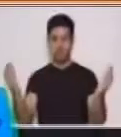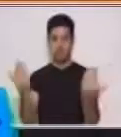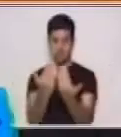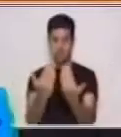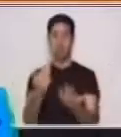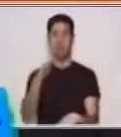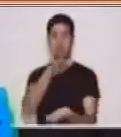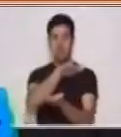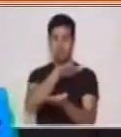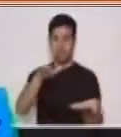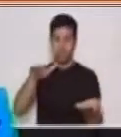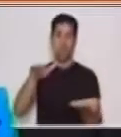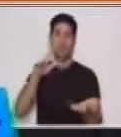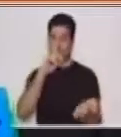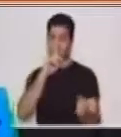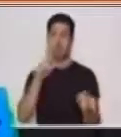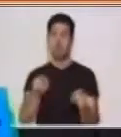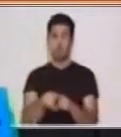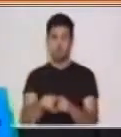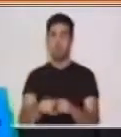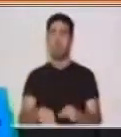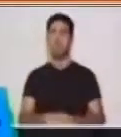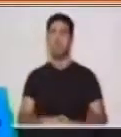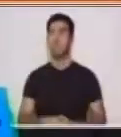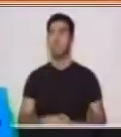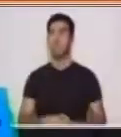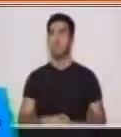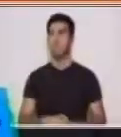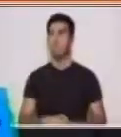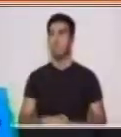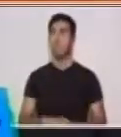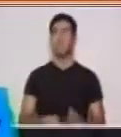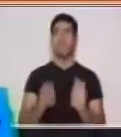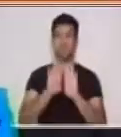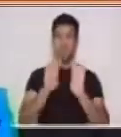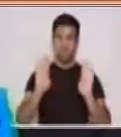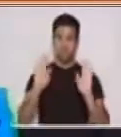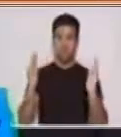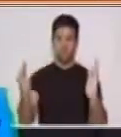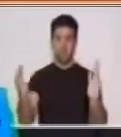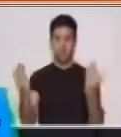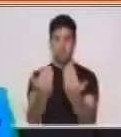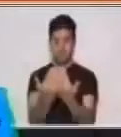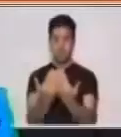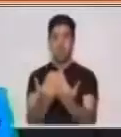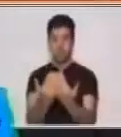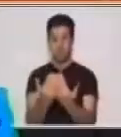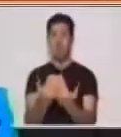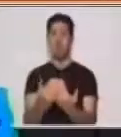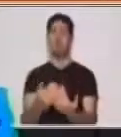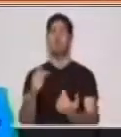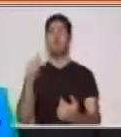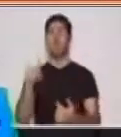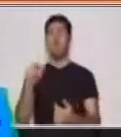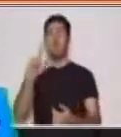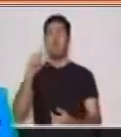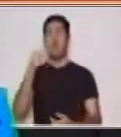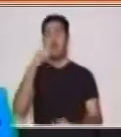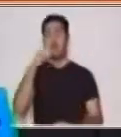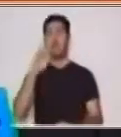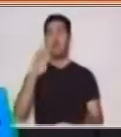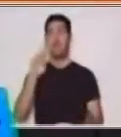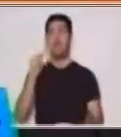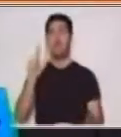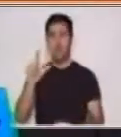pueden ser interpretadas como las caras bases. Caras bases que hay 2 y caras laterales que